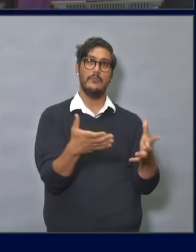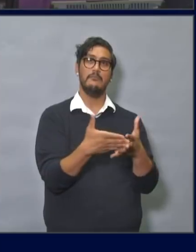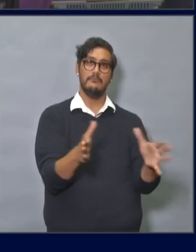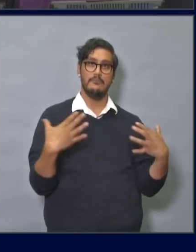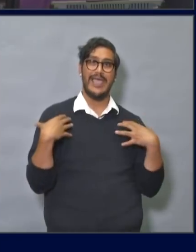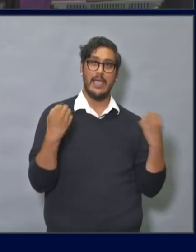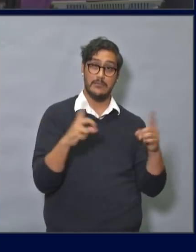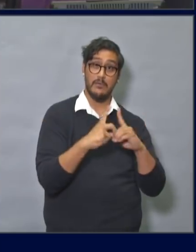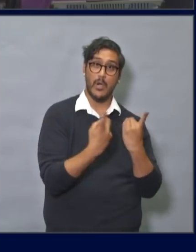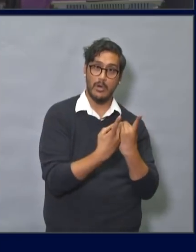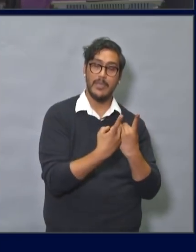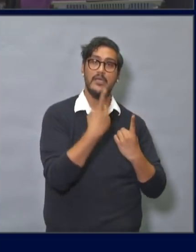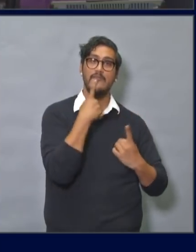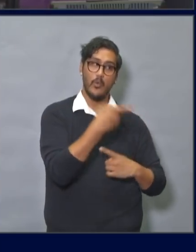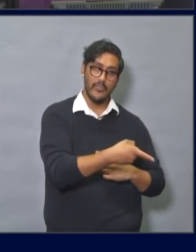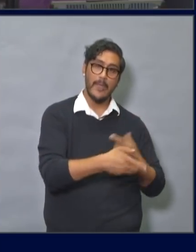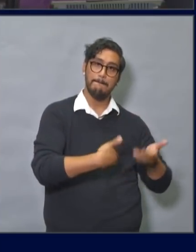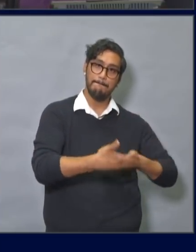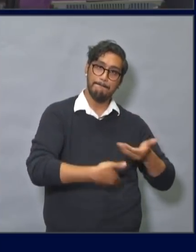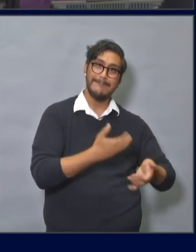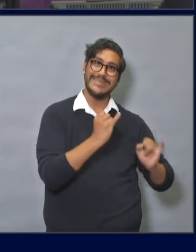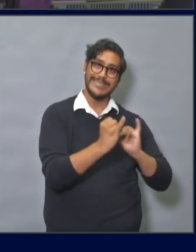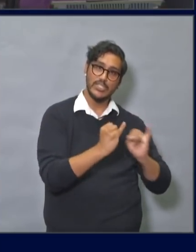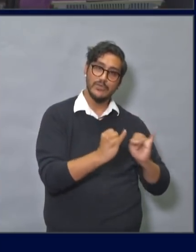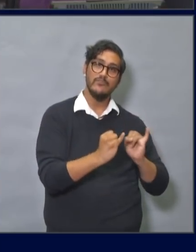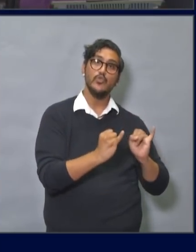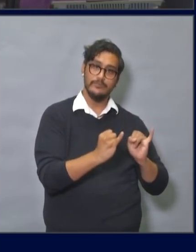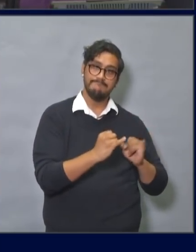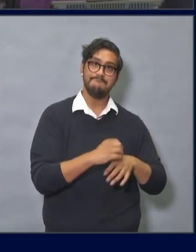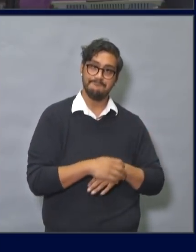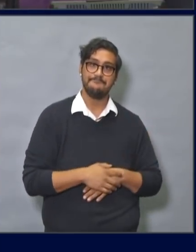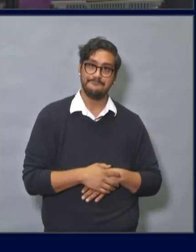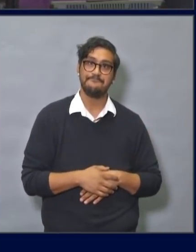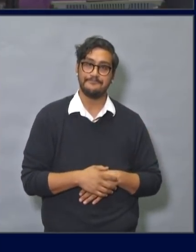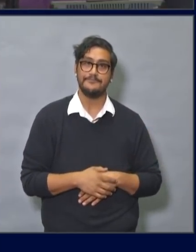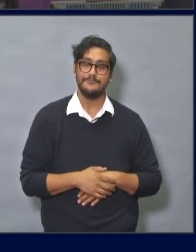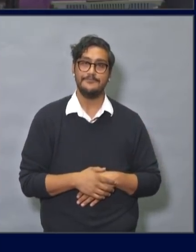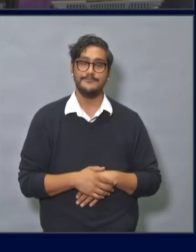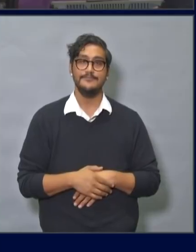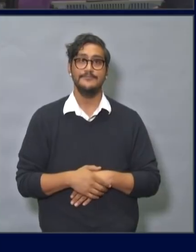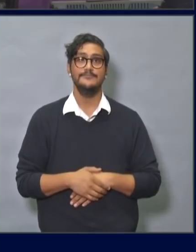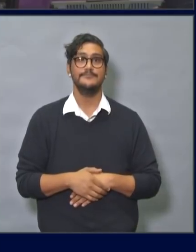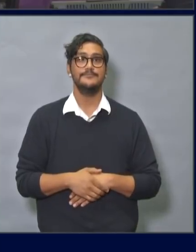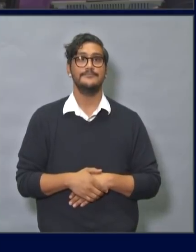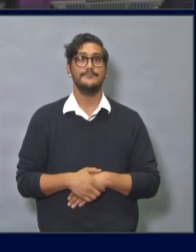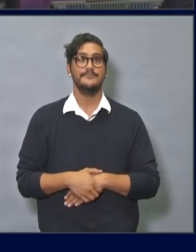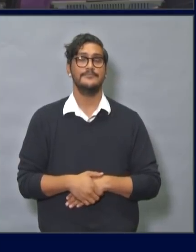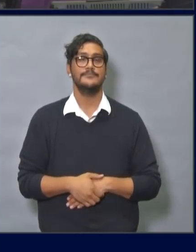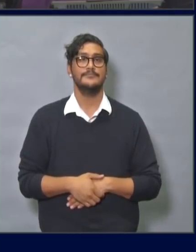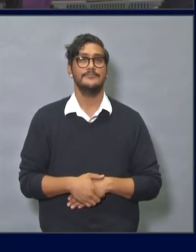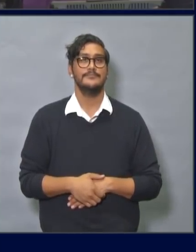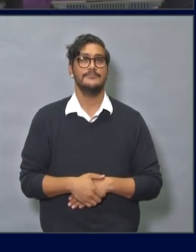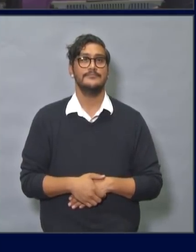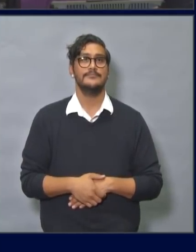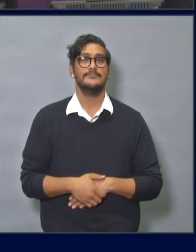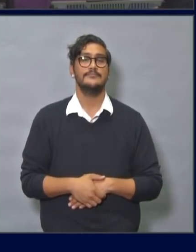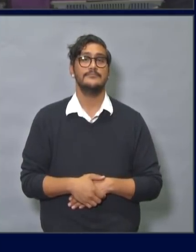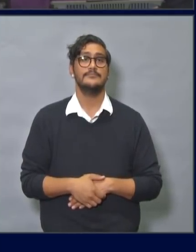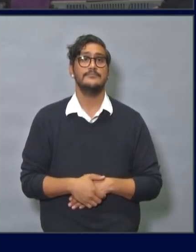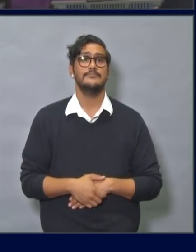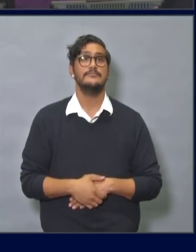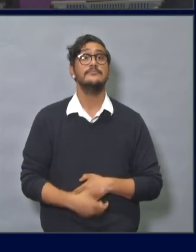seguimiento para llevar a cabo la entrevista de admisión para el caso. Next slide.